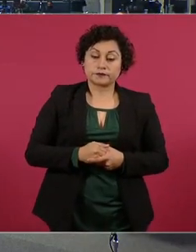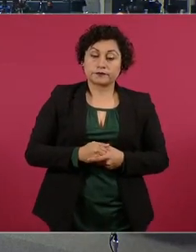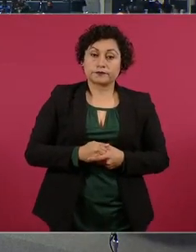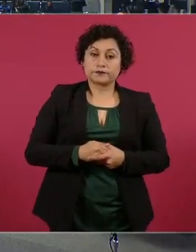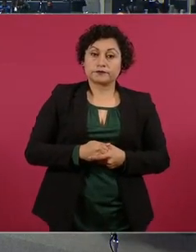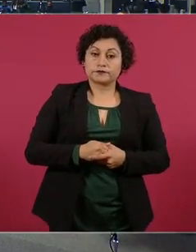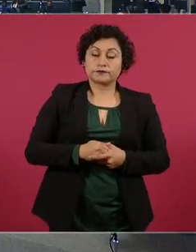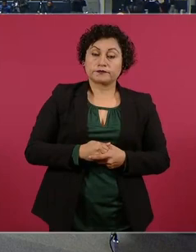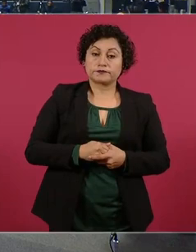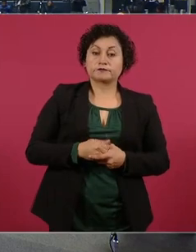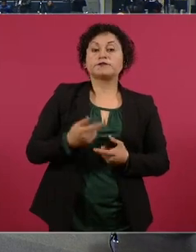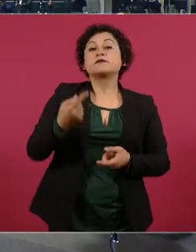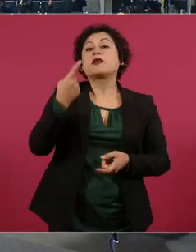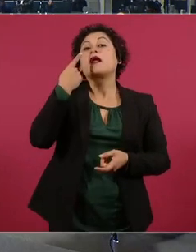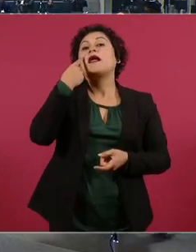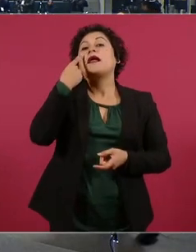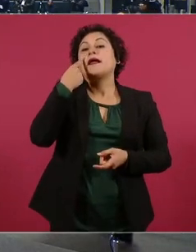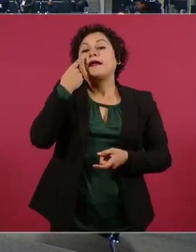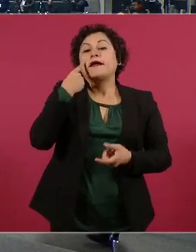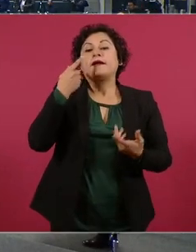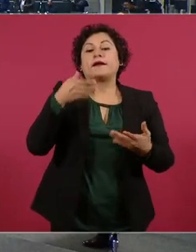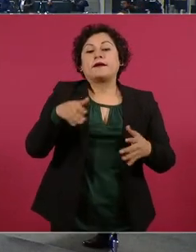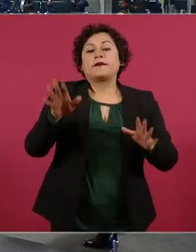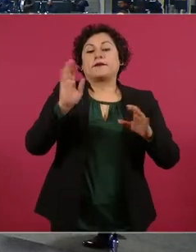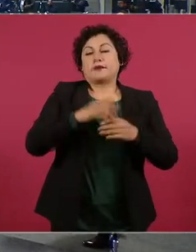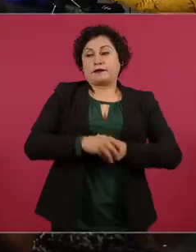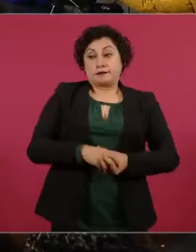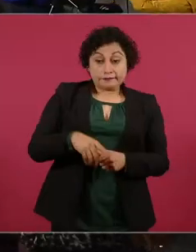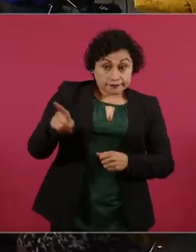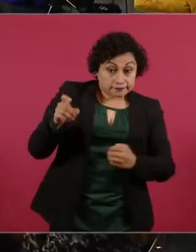ver si no los están engañando, porque allá,